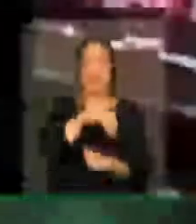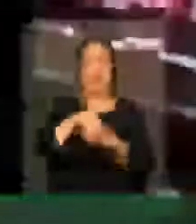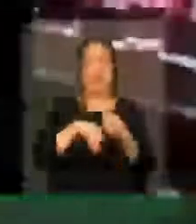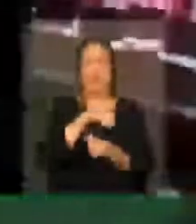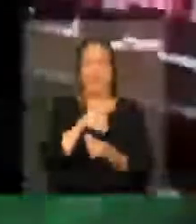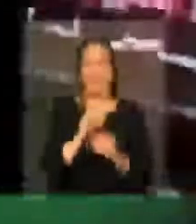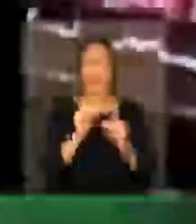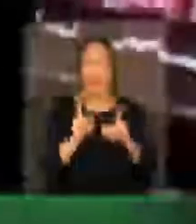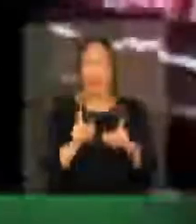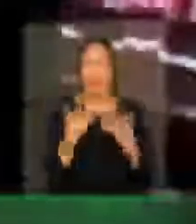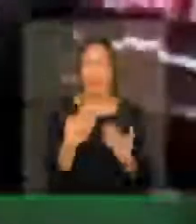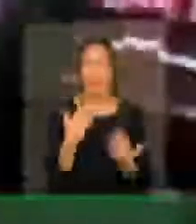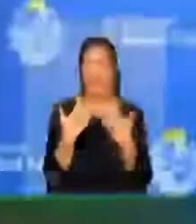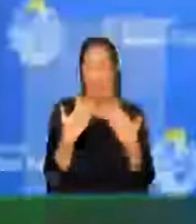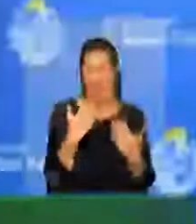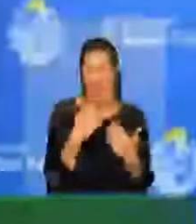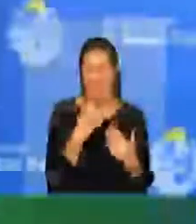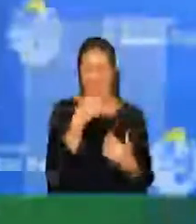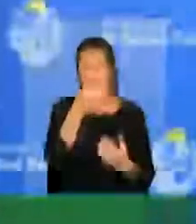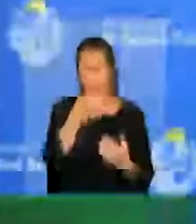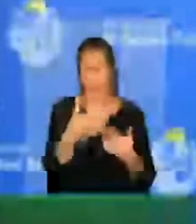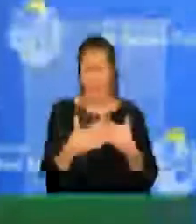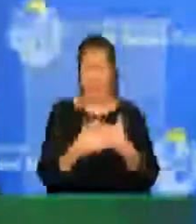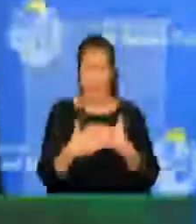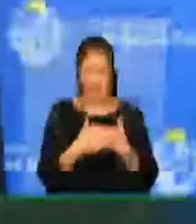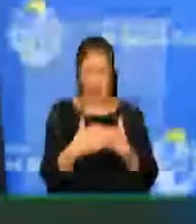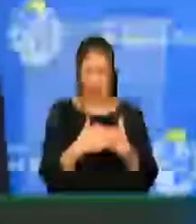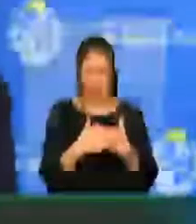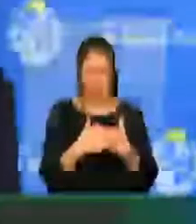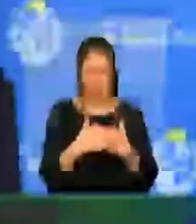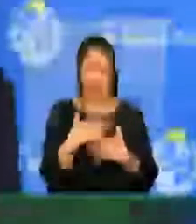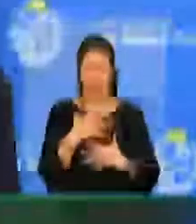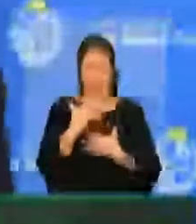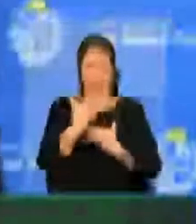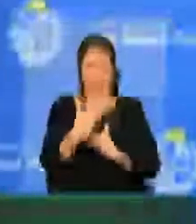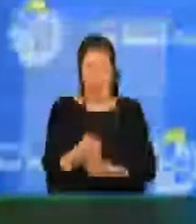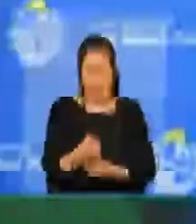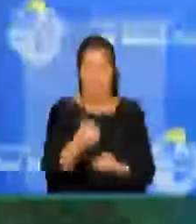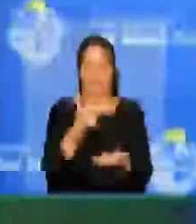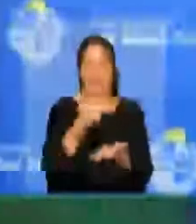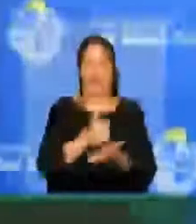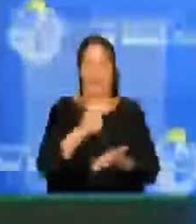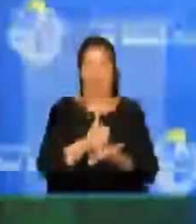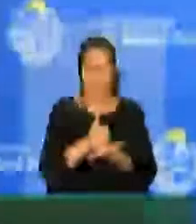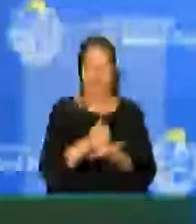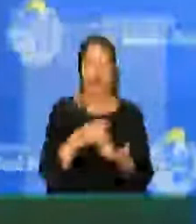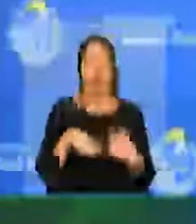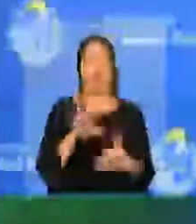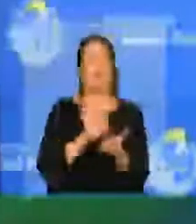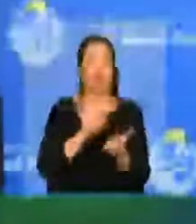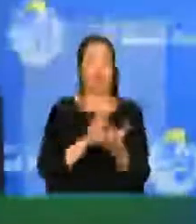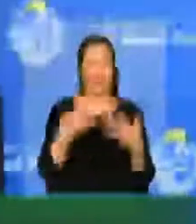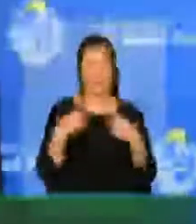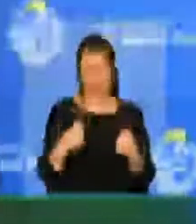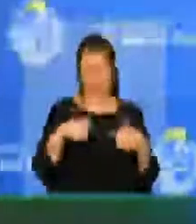queremos hablar y decirles que estamos cerca, y decirles que tenemos que contener y que tenemos que estar como sistema sanitario, Ministerio de